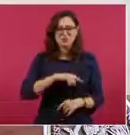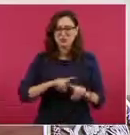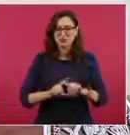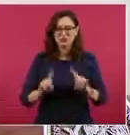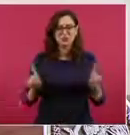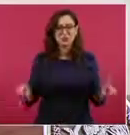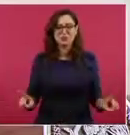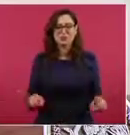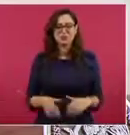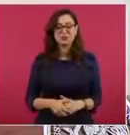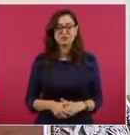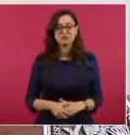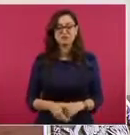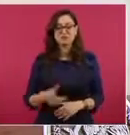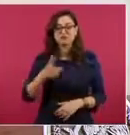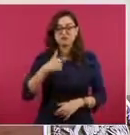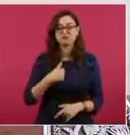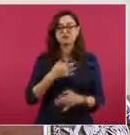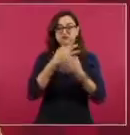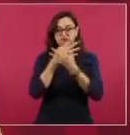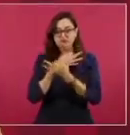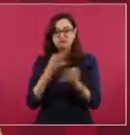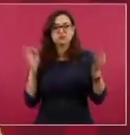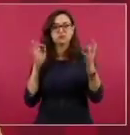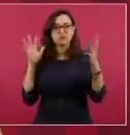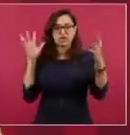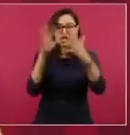Yo no he declarado la guerra,